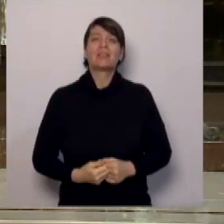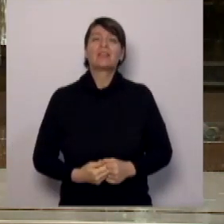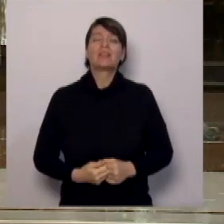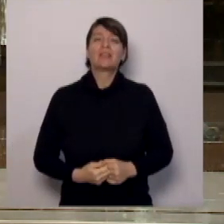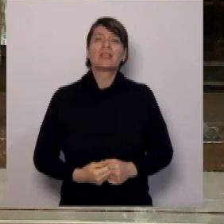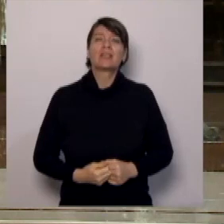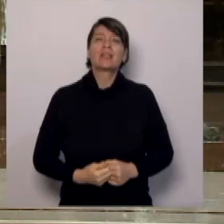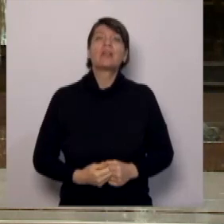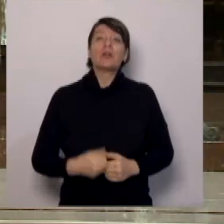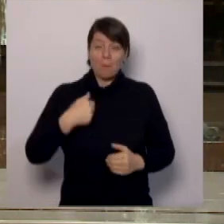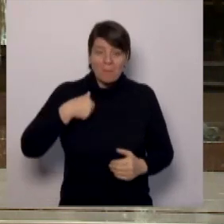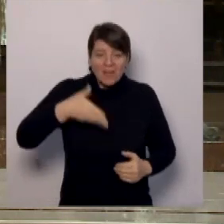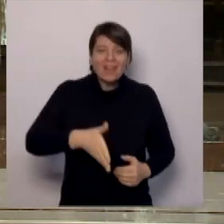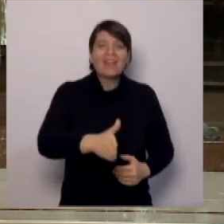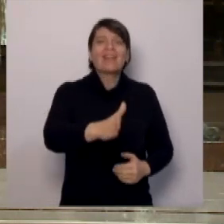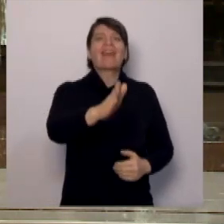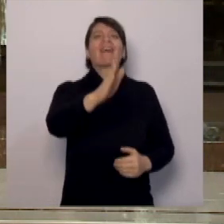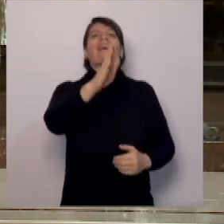mal. Me